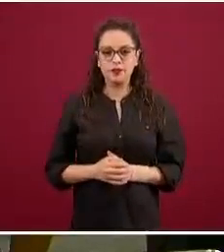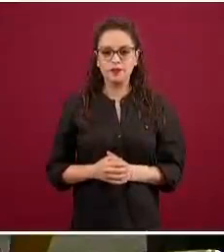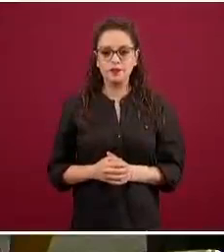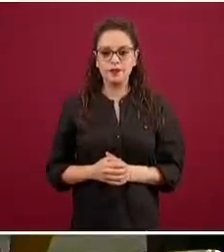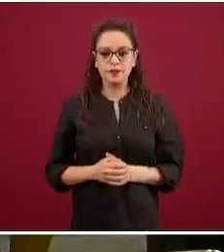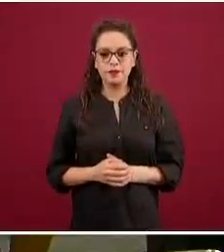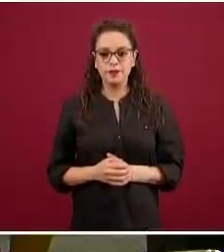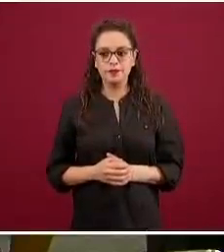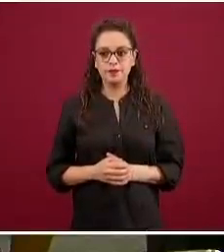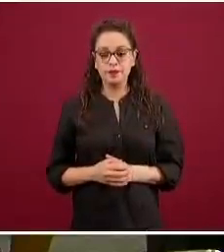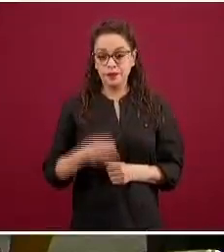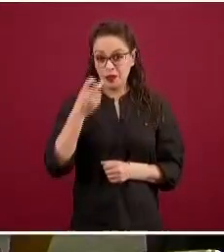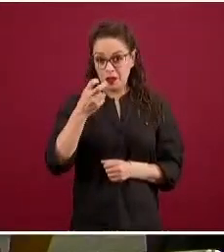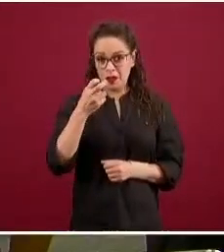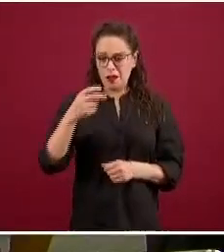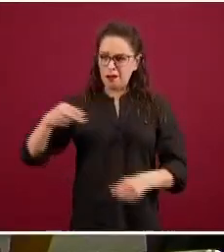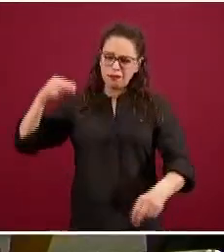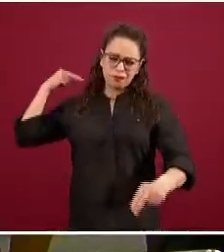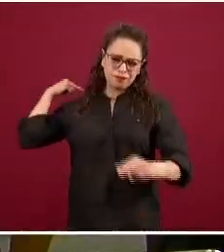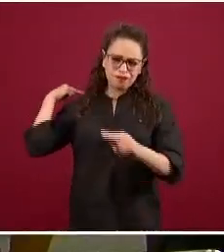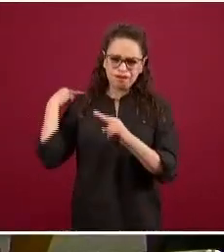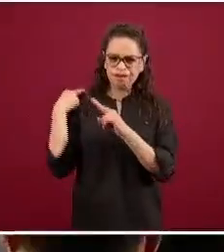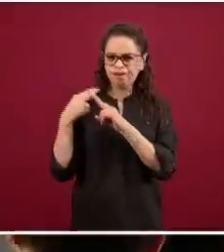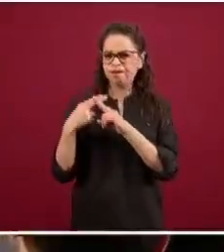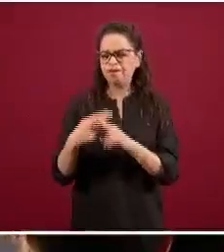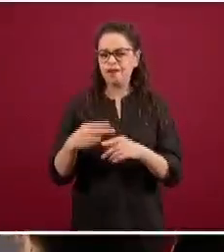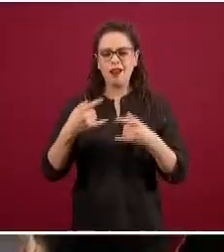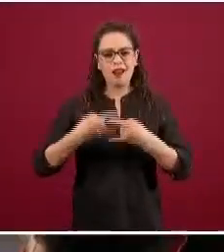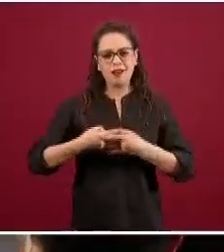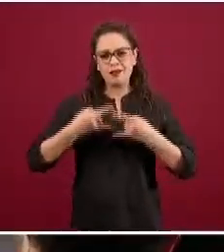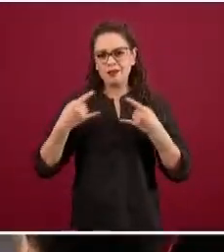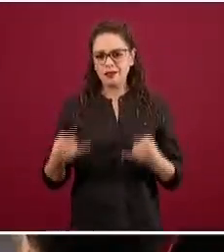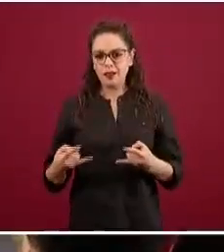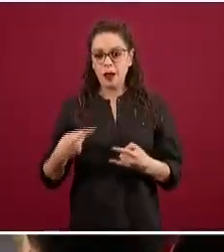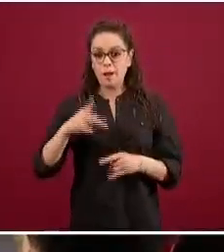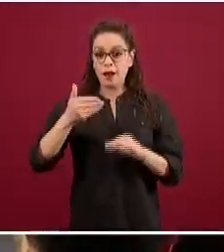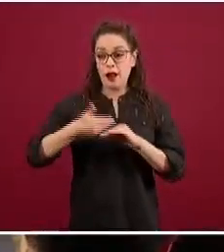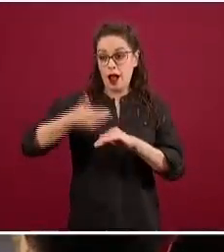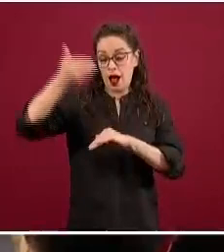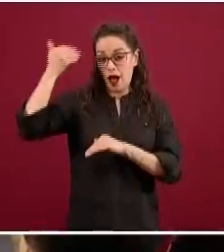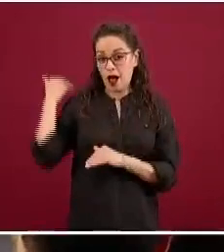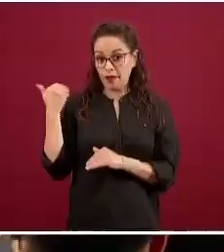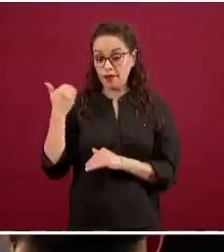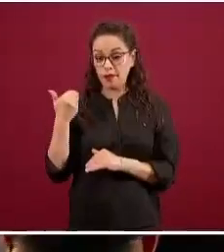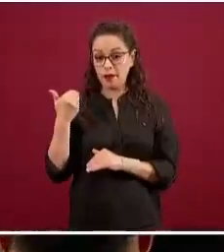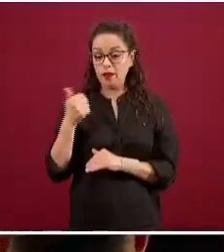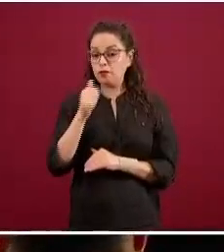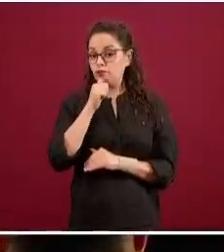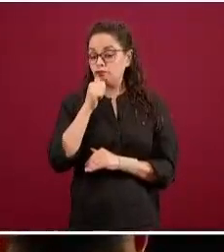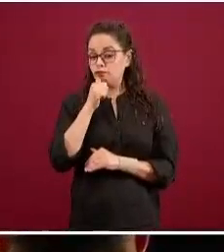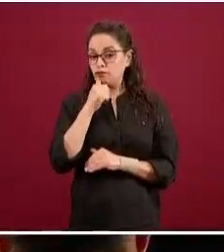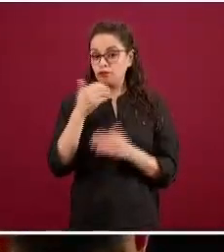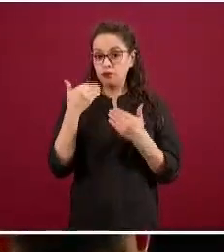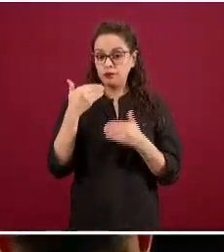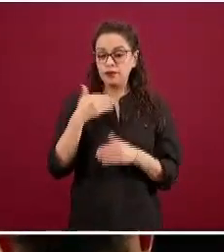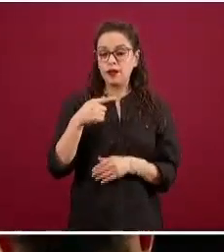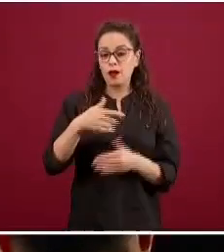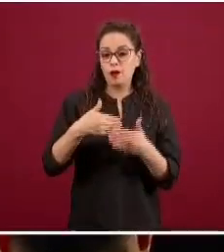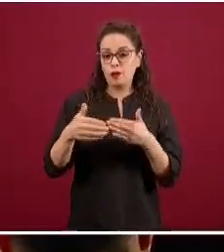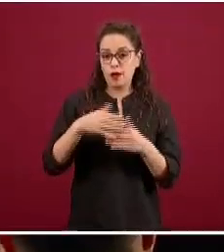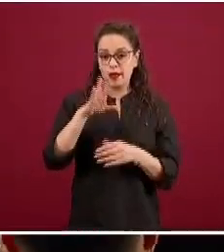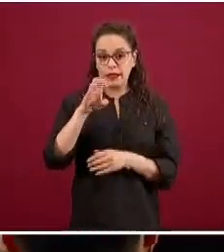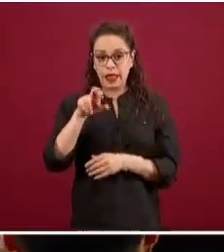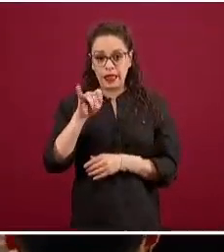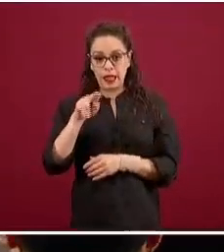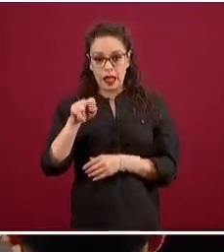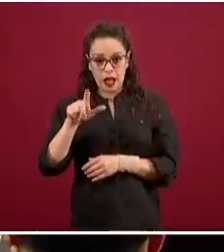Y esto es histórico, pero antes de que existieran los modelos Centinela, lo que llevó es a un error de apreciación